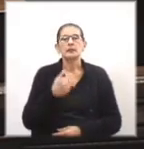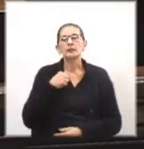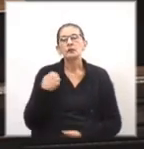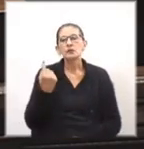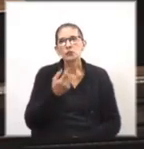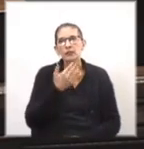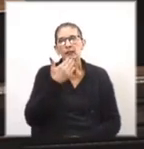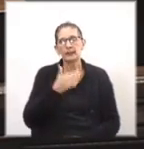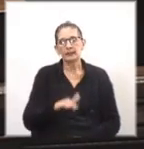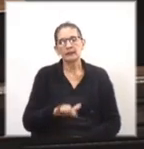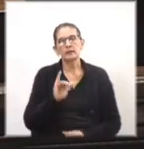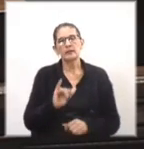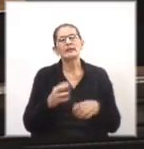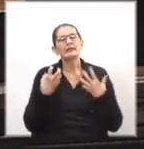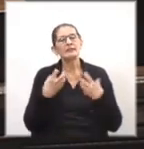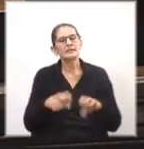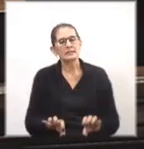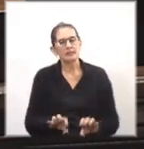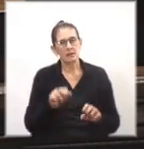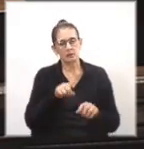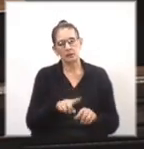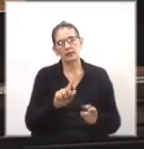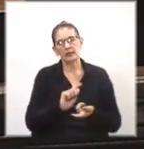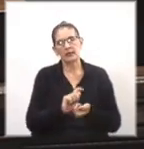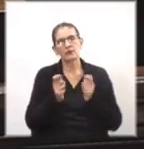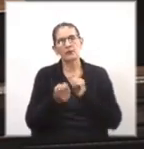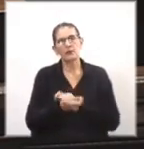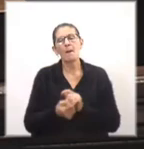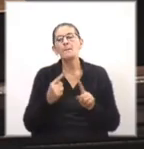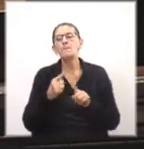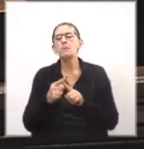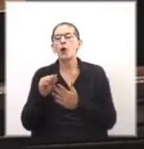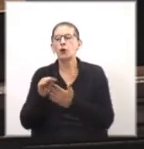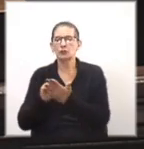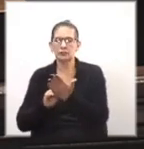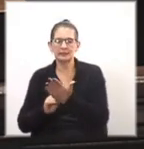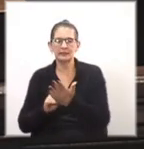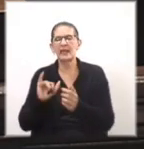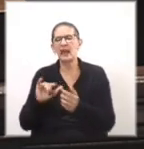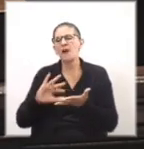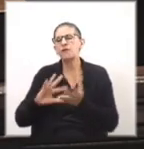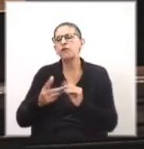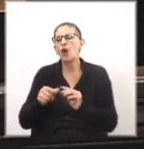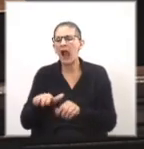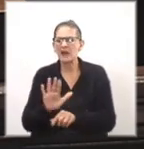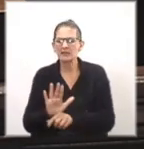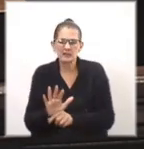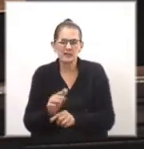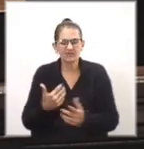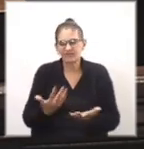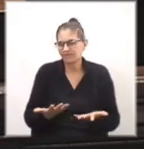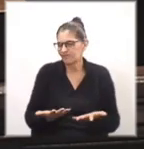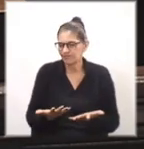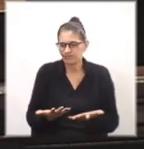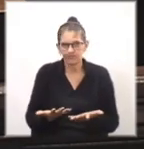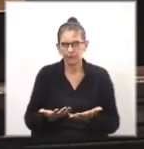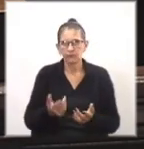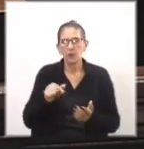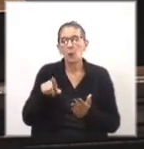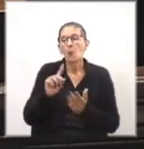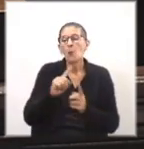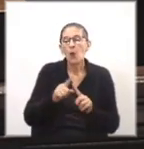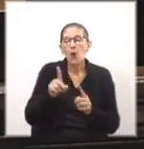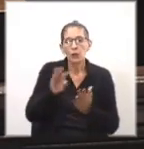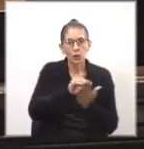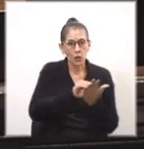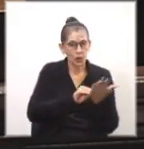y rechazamos esta reforma por contenido y por forma, por ambas cosas. Por contenido,